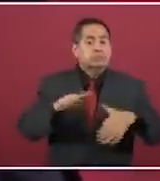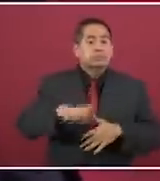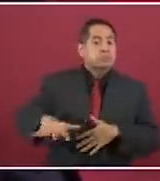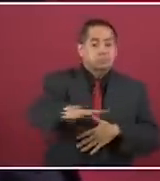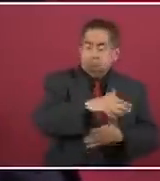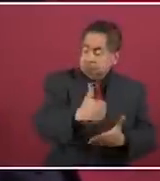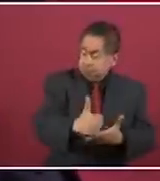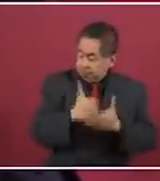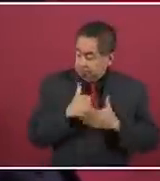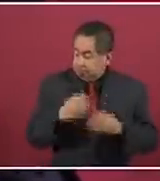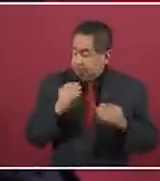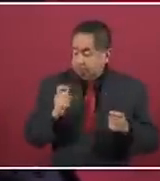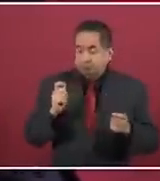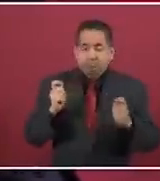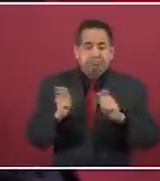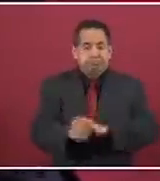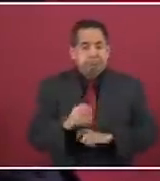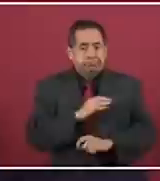mucho.